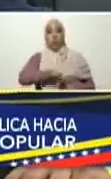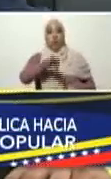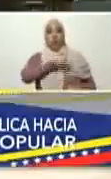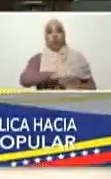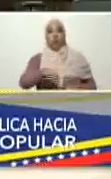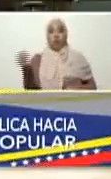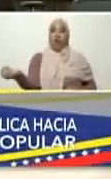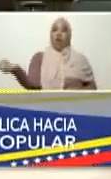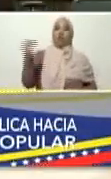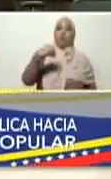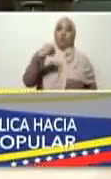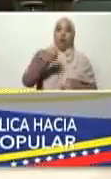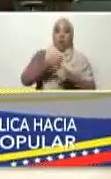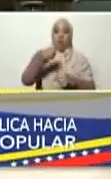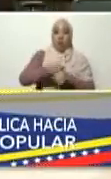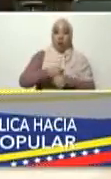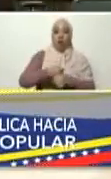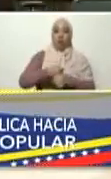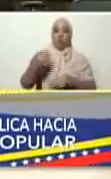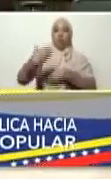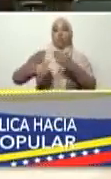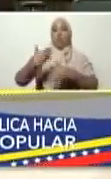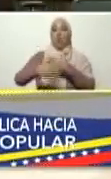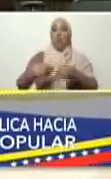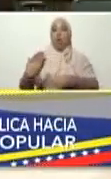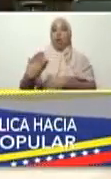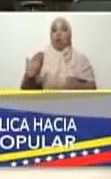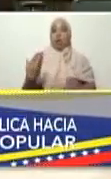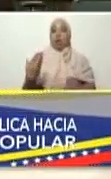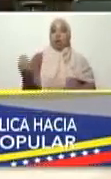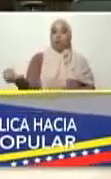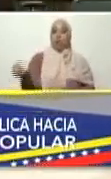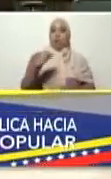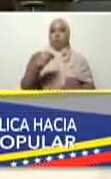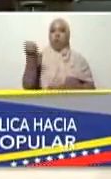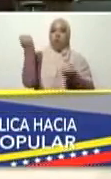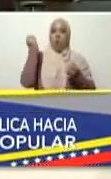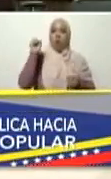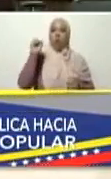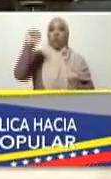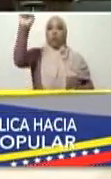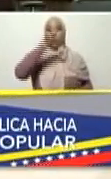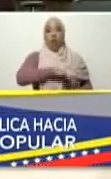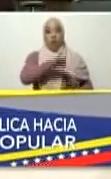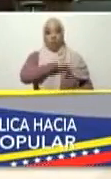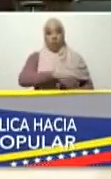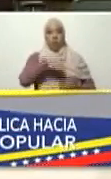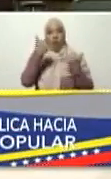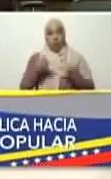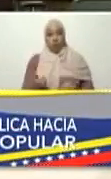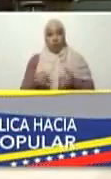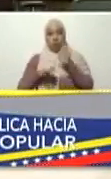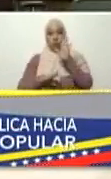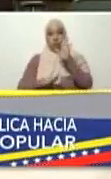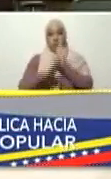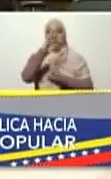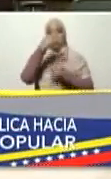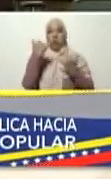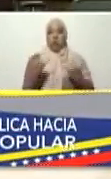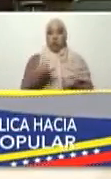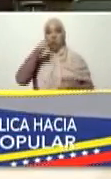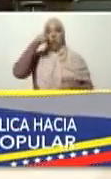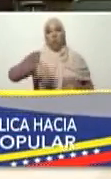suma de toda la potencialidad. Pues el socialismo convierte en realidad la potencialidad que tiene